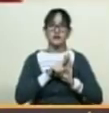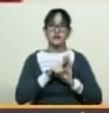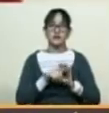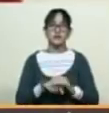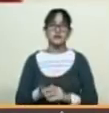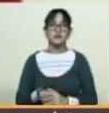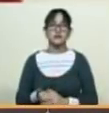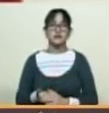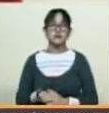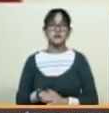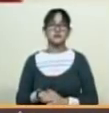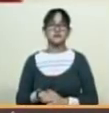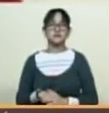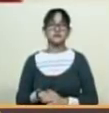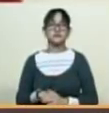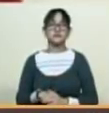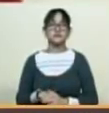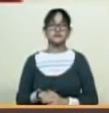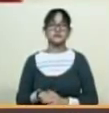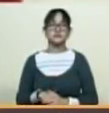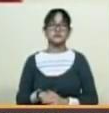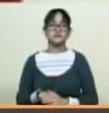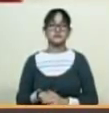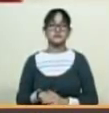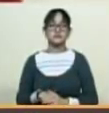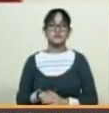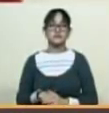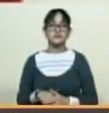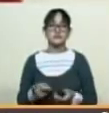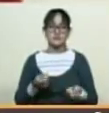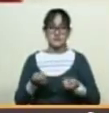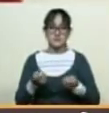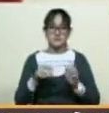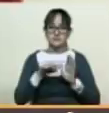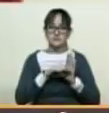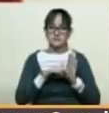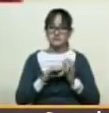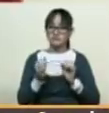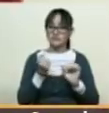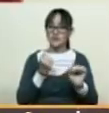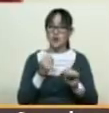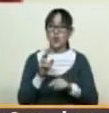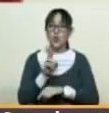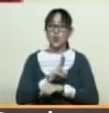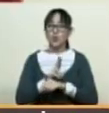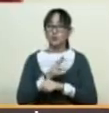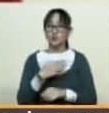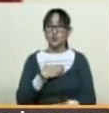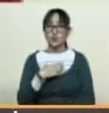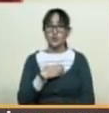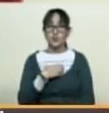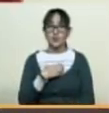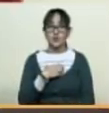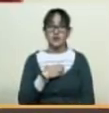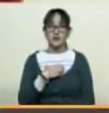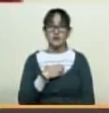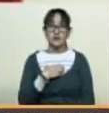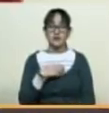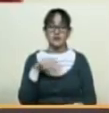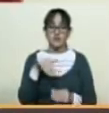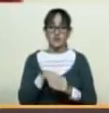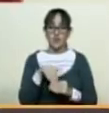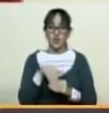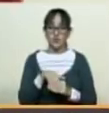como medidas que hemos venido tomando para evitar el uso indebido o abusivo del